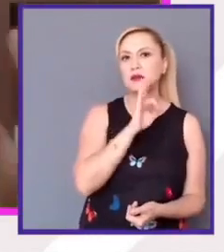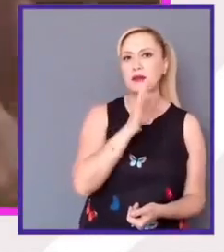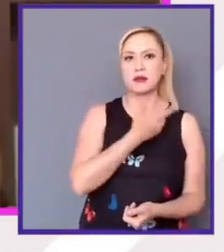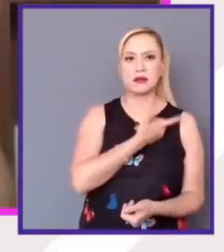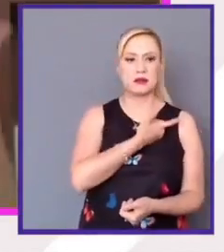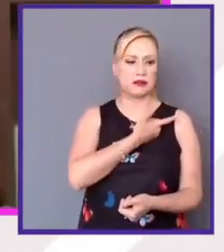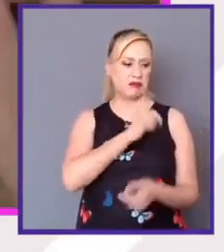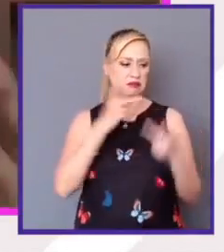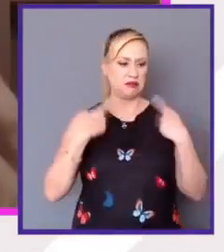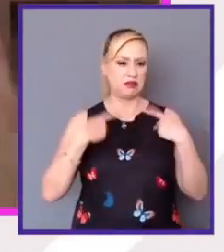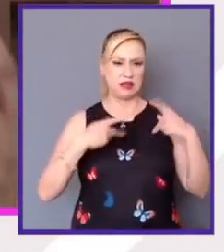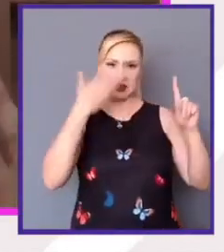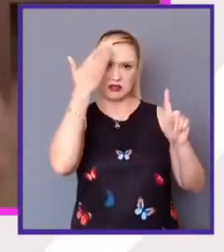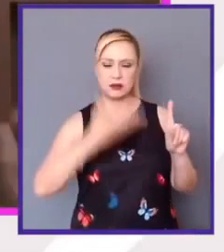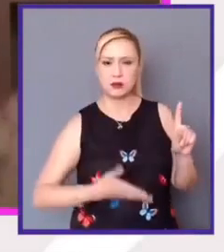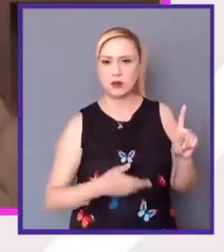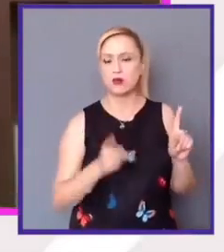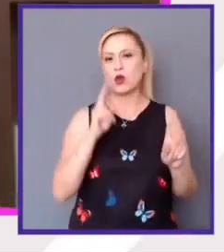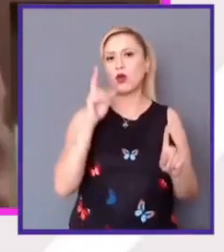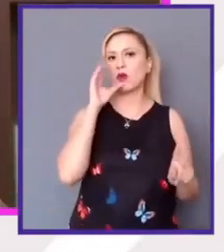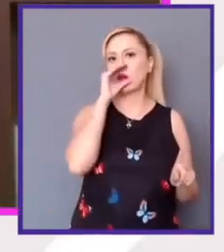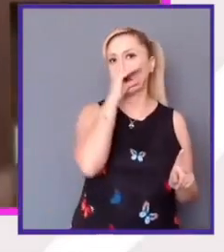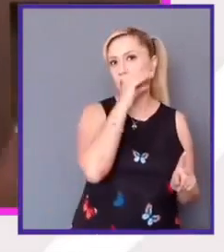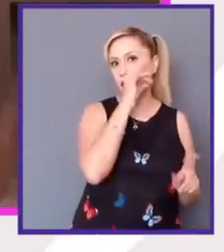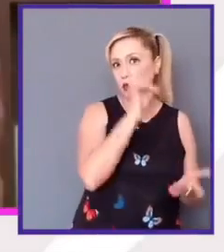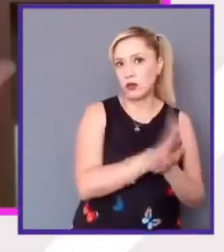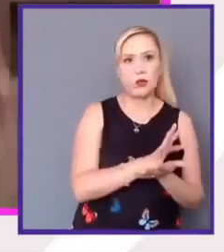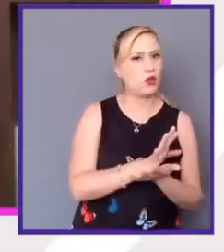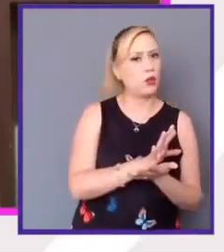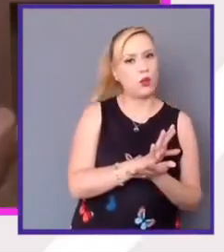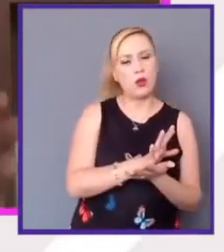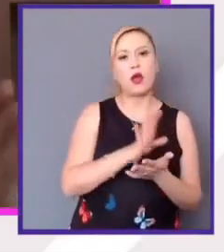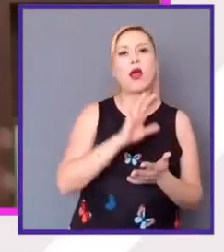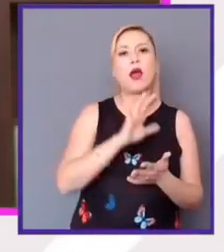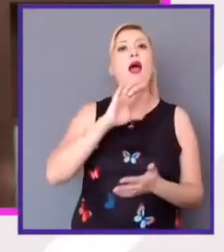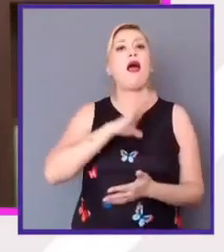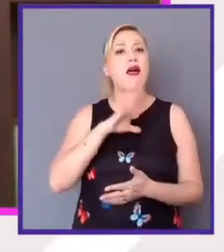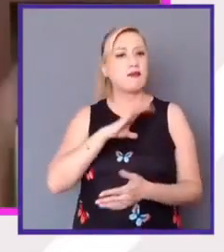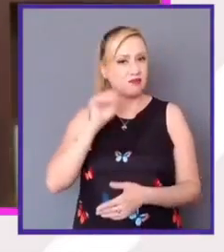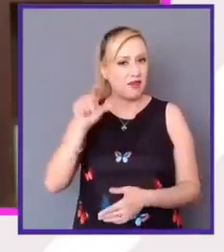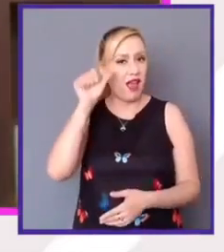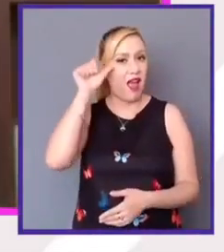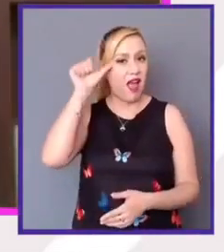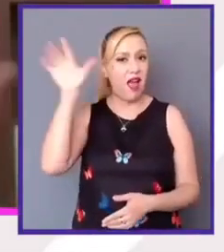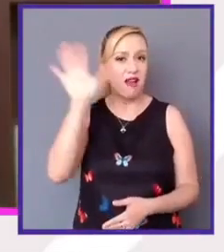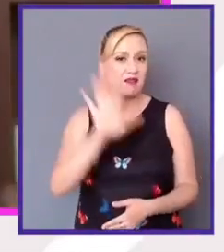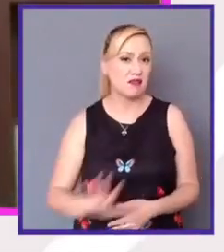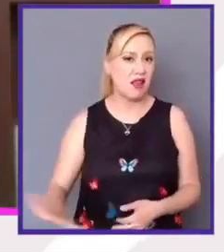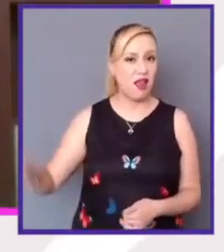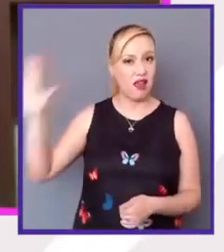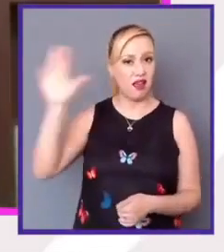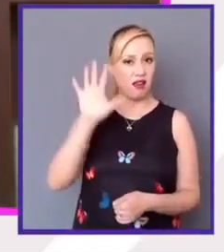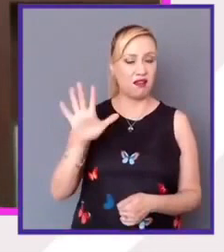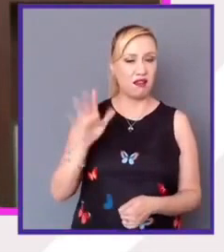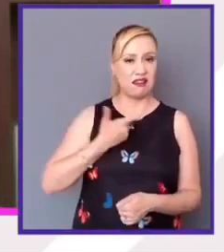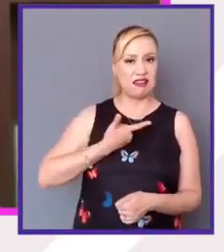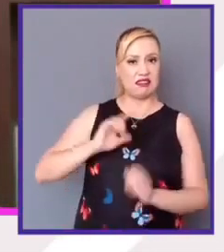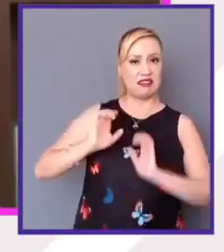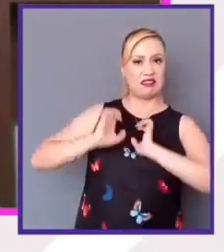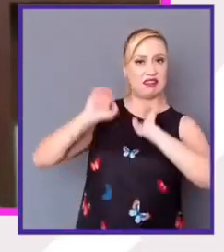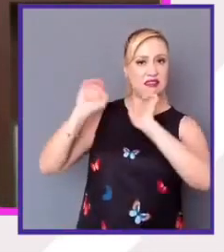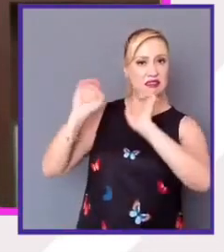únicamente a personas afro, sino que esto también afecta a personas asiáticas, entre